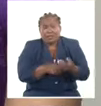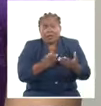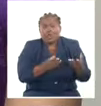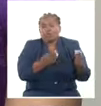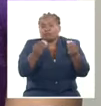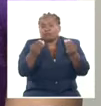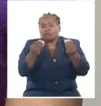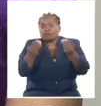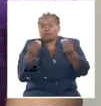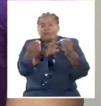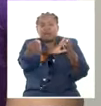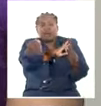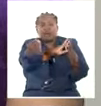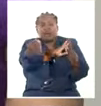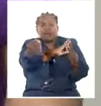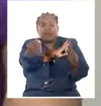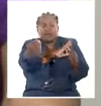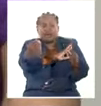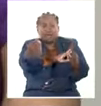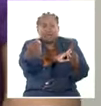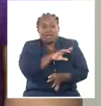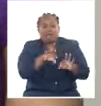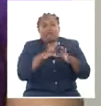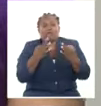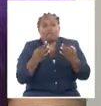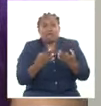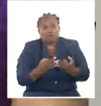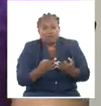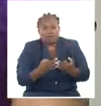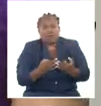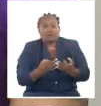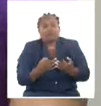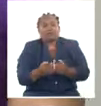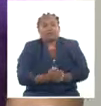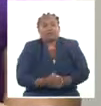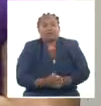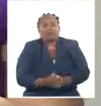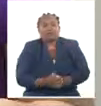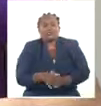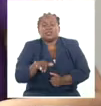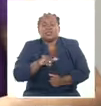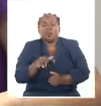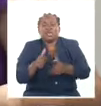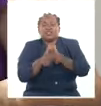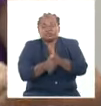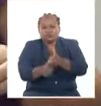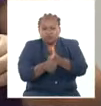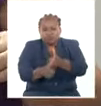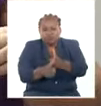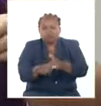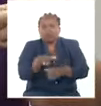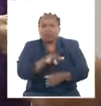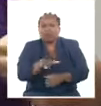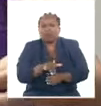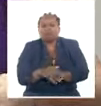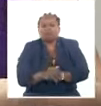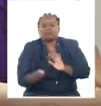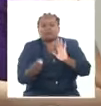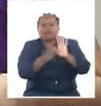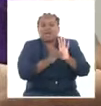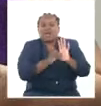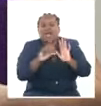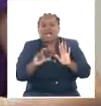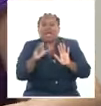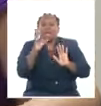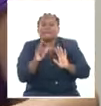la responsabilidad parental en los casos de familias reconstituidas, y los tutores. Si adiciona el capítulo sexto,